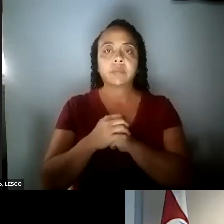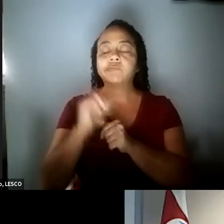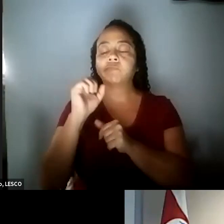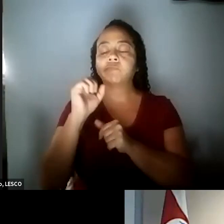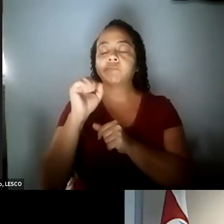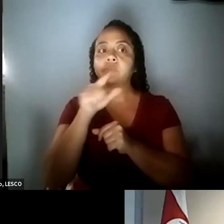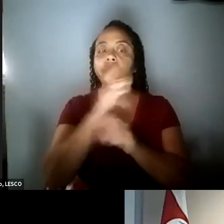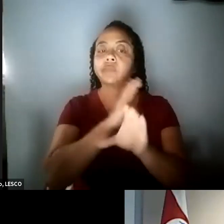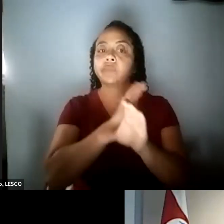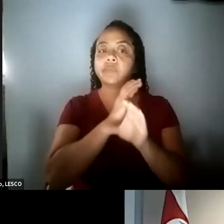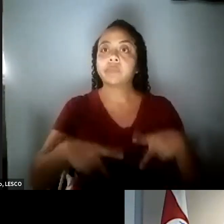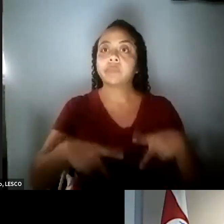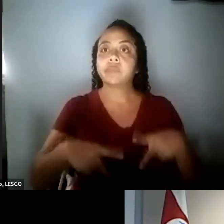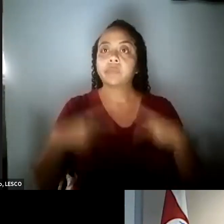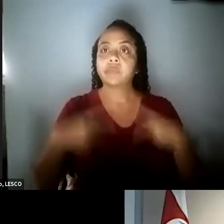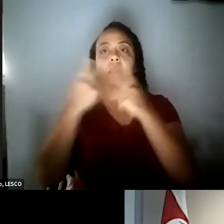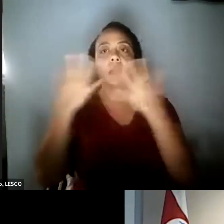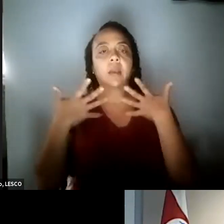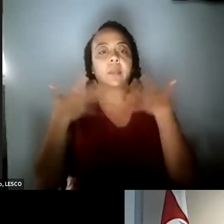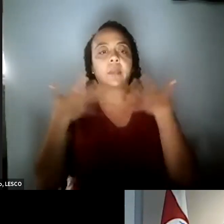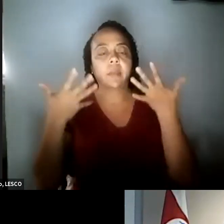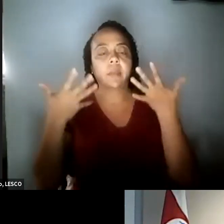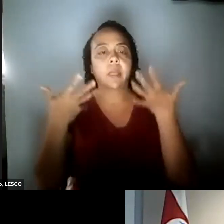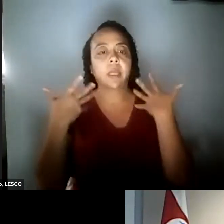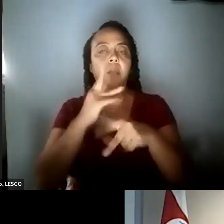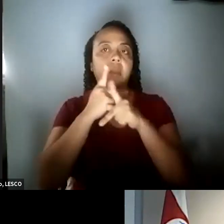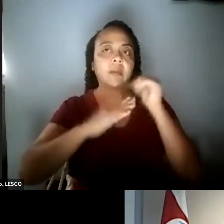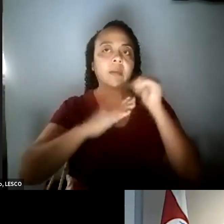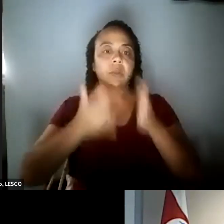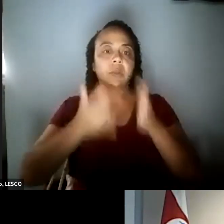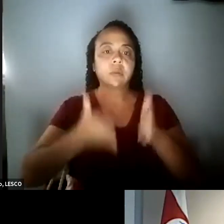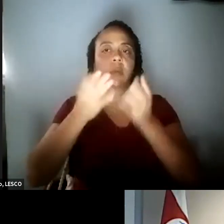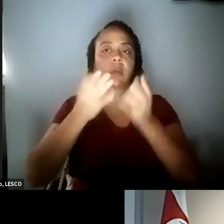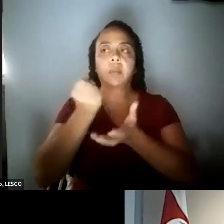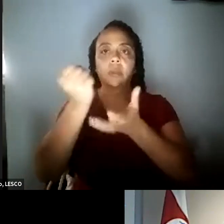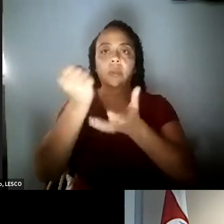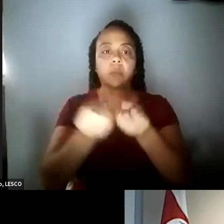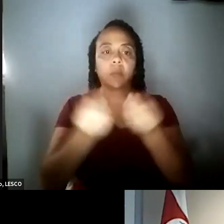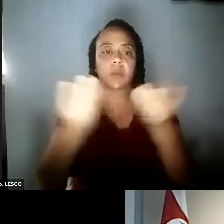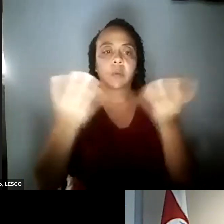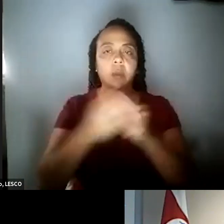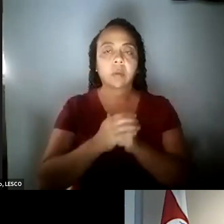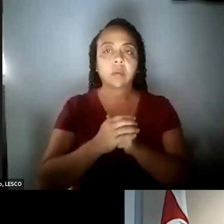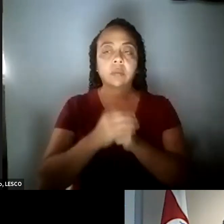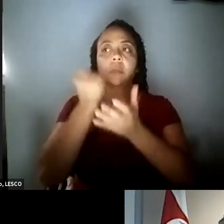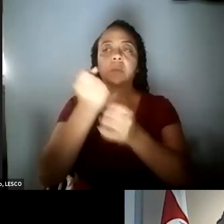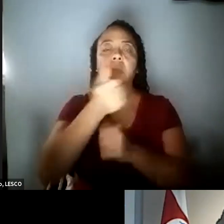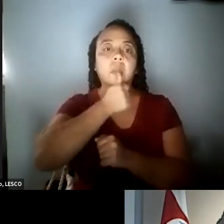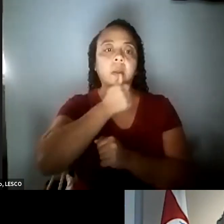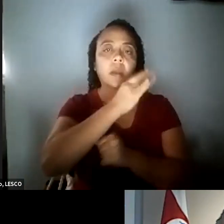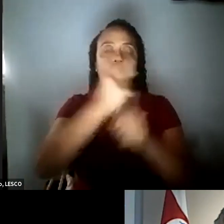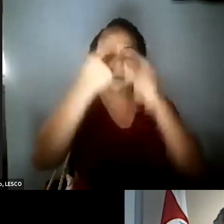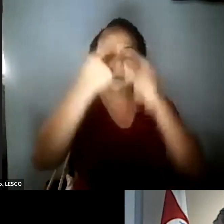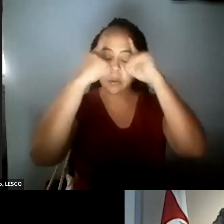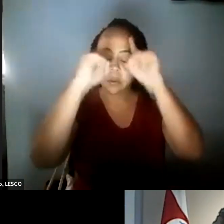salvaguardar vidas proteger el ambiente proteger la infraestructura la inversión pública la inversión privada y lograr que no